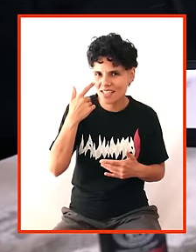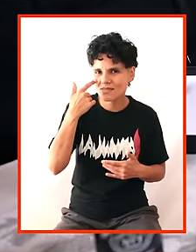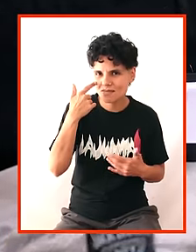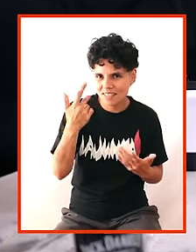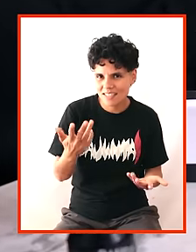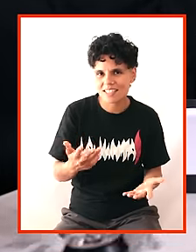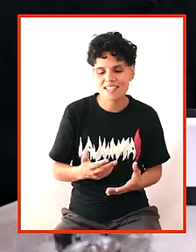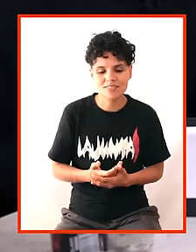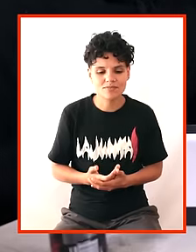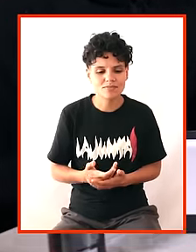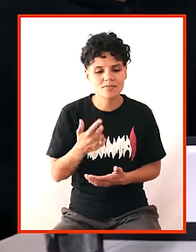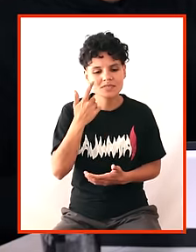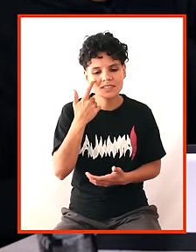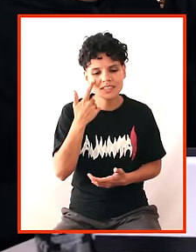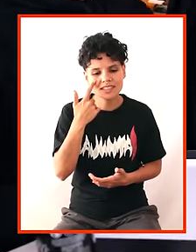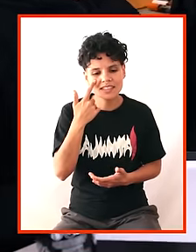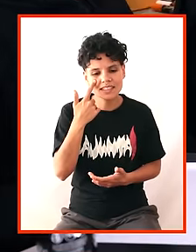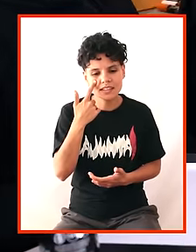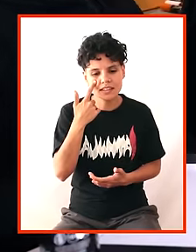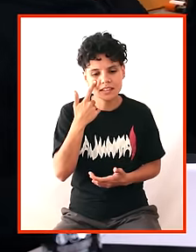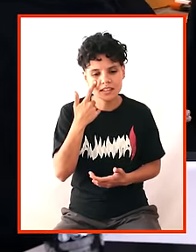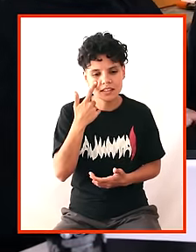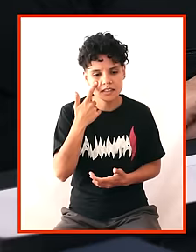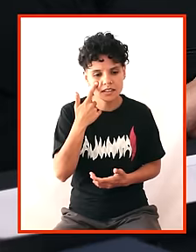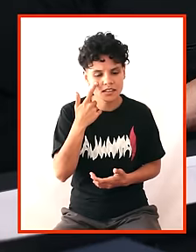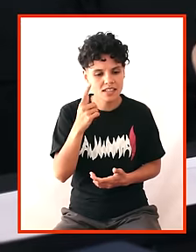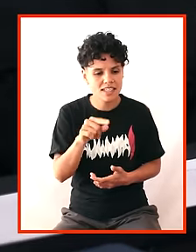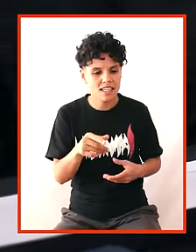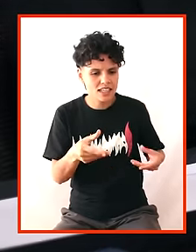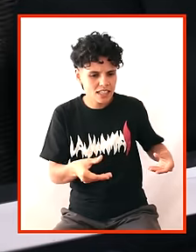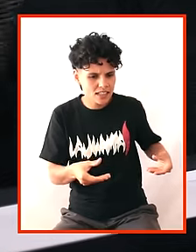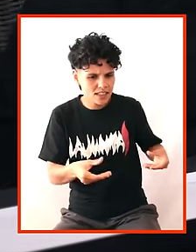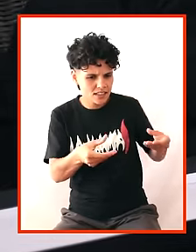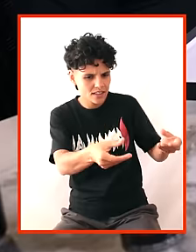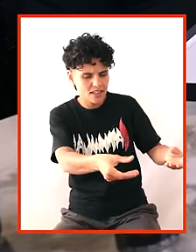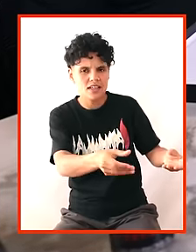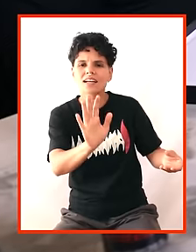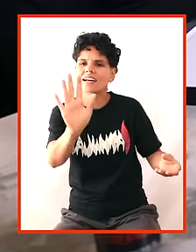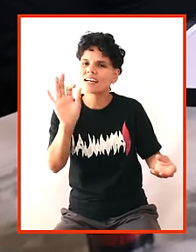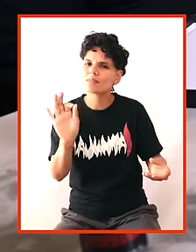Ah, okay. Esta es la de él. Esta es la de él. No, si está aquí, tiene.